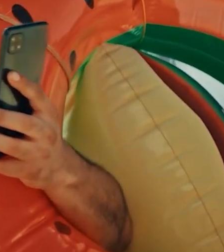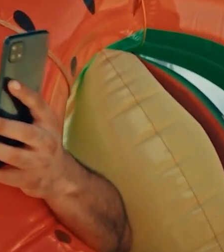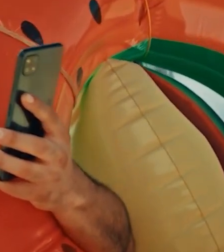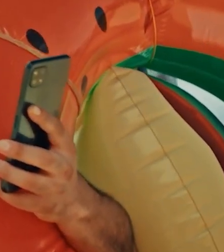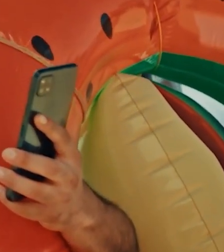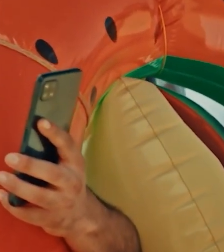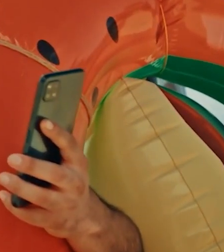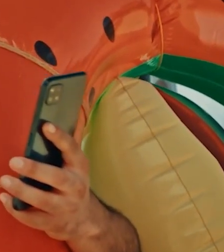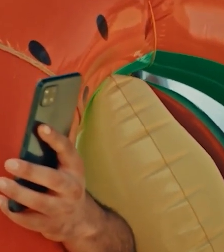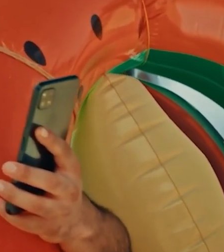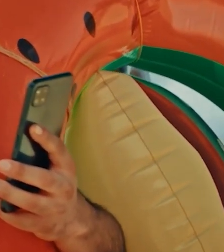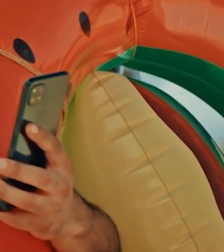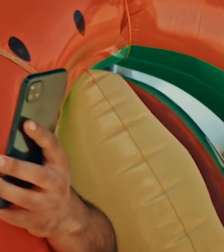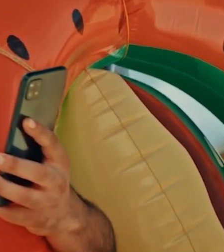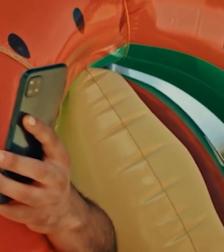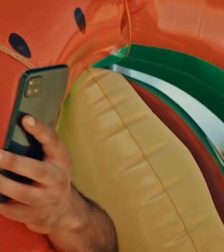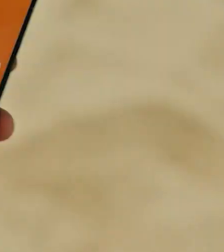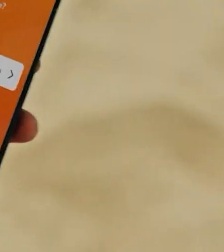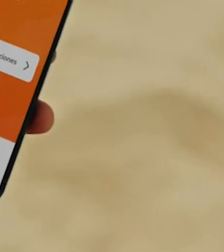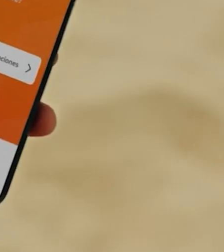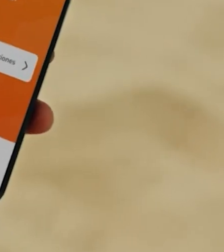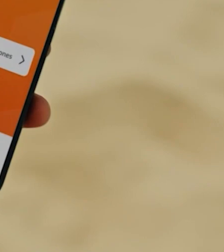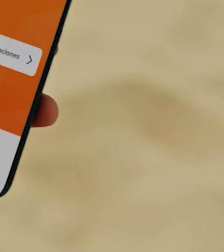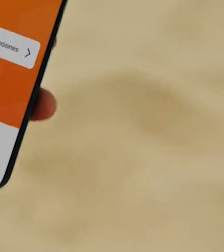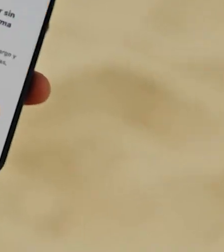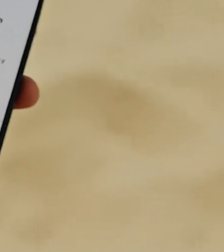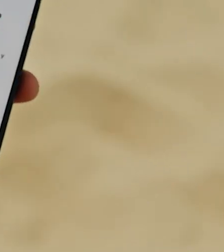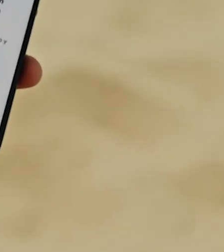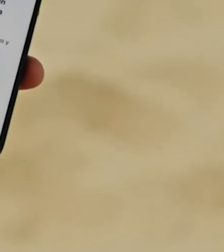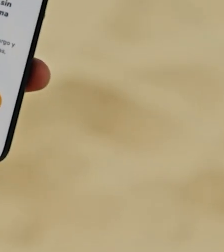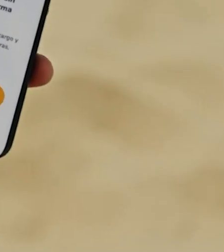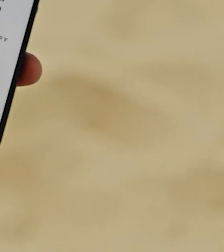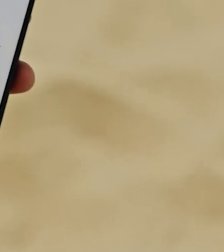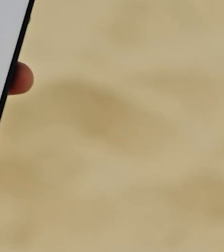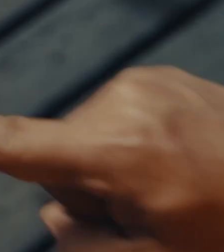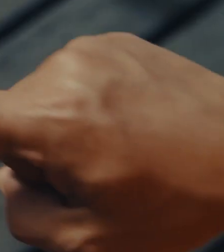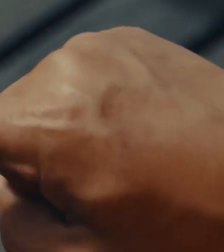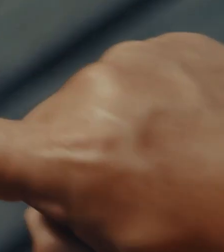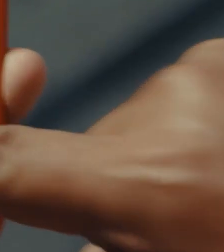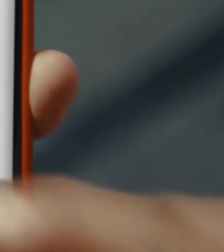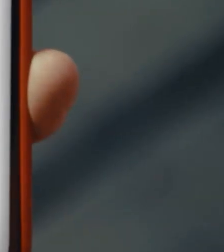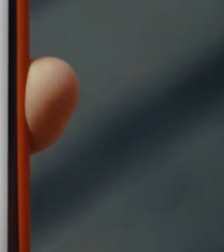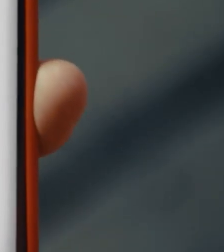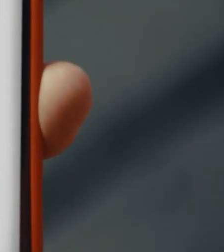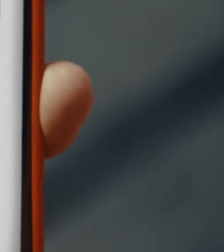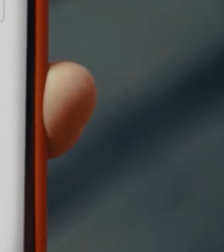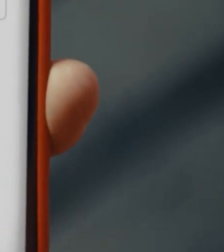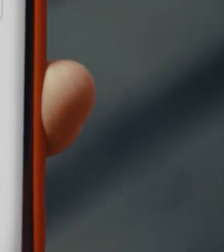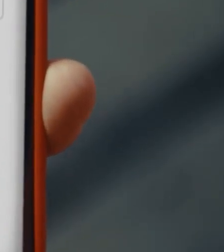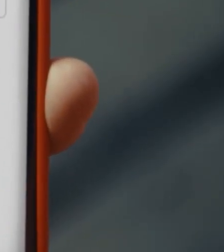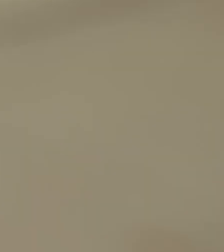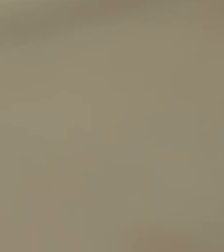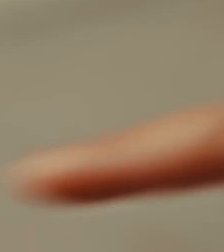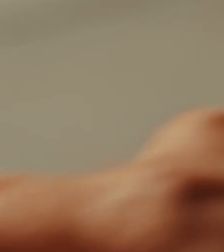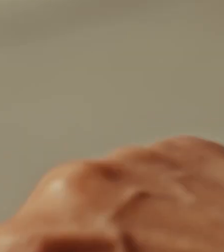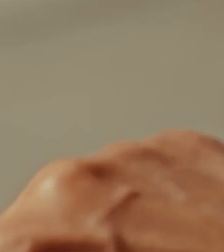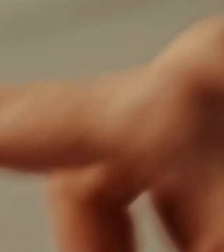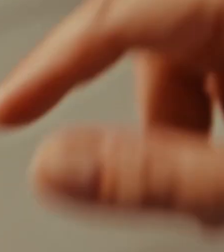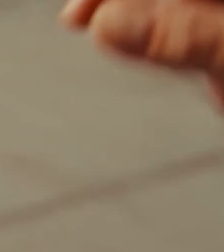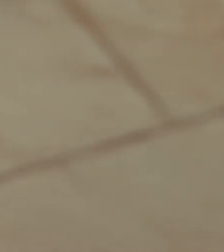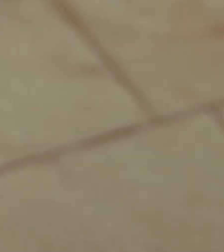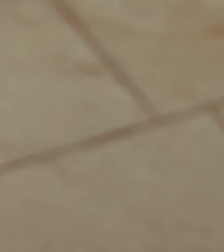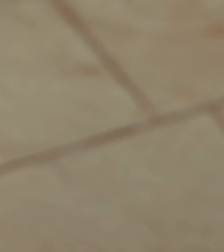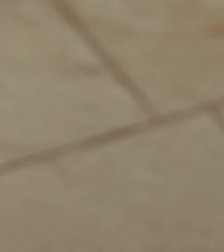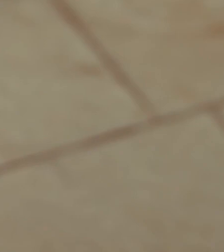Con la app Banco Estado, tu verano es más pro, porque puedes ahorrar desde cualquier lugar, crear tu ahorro automático, ahorrar en pesos o en UF y